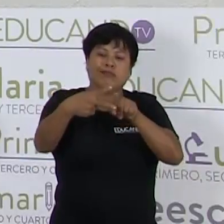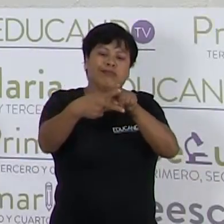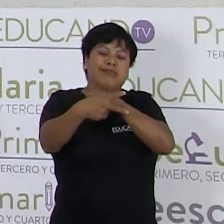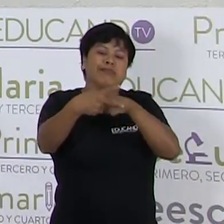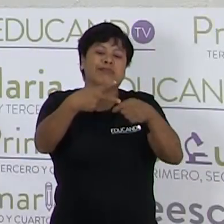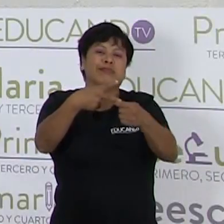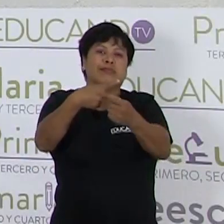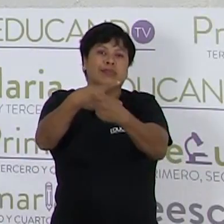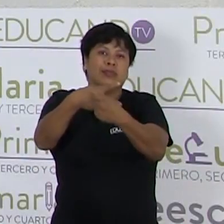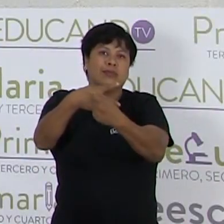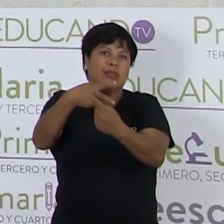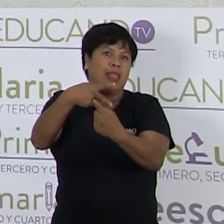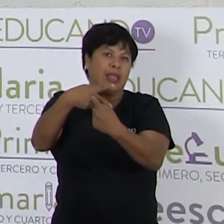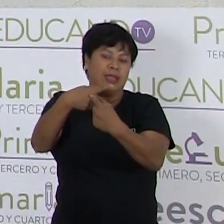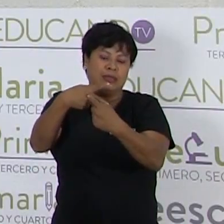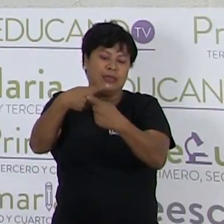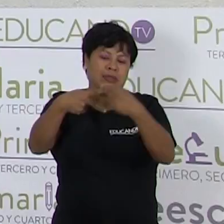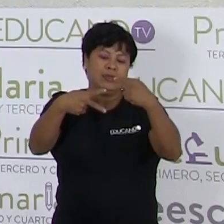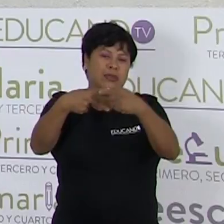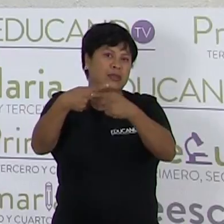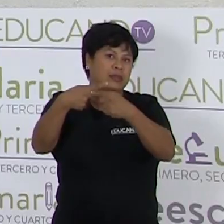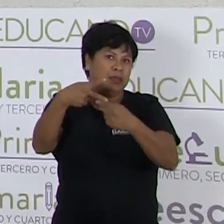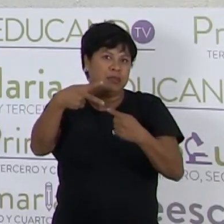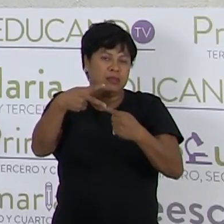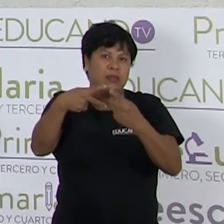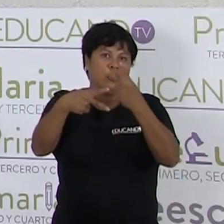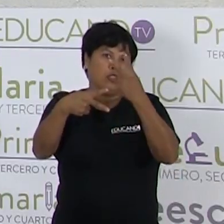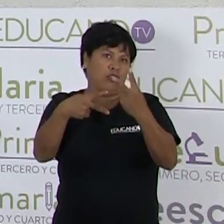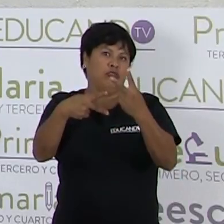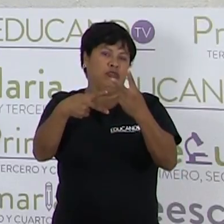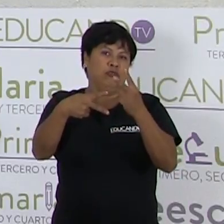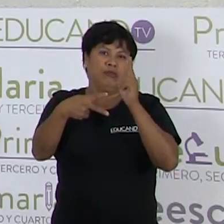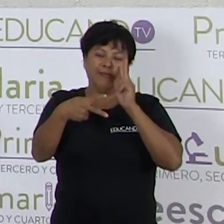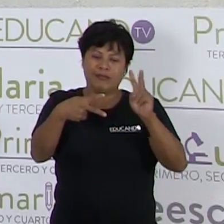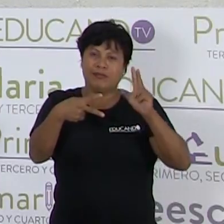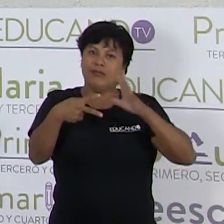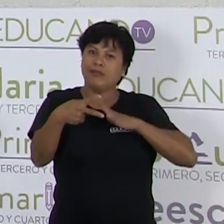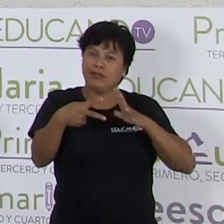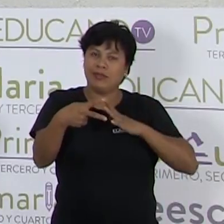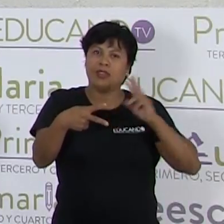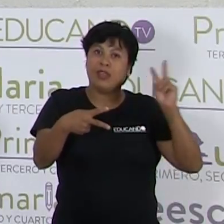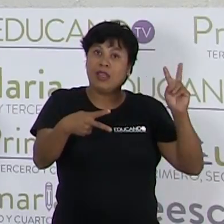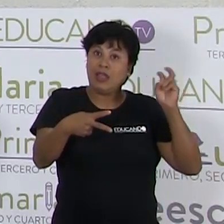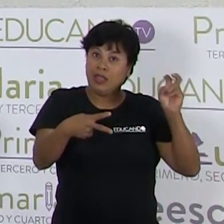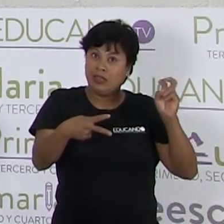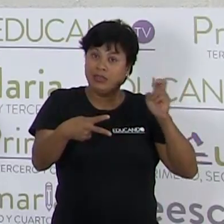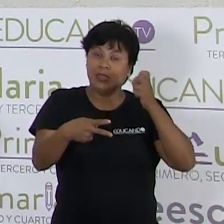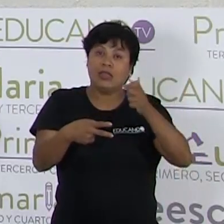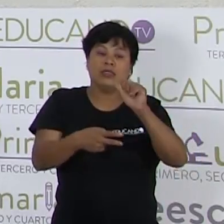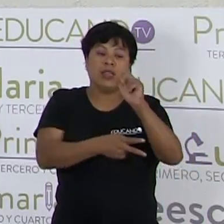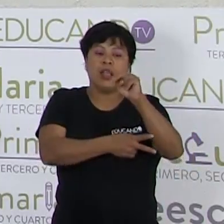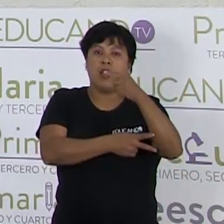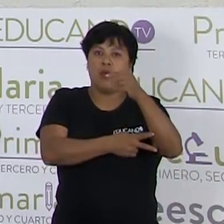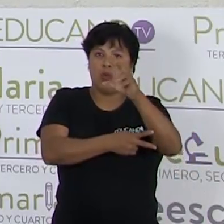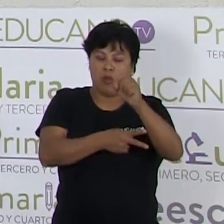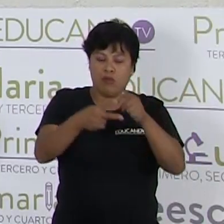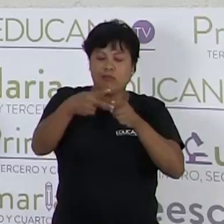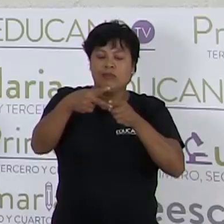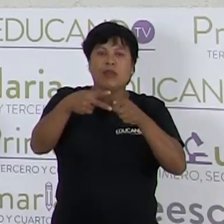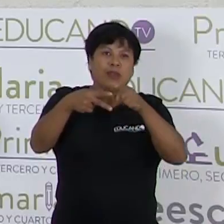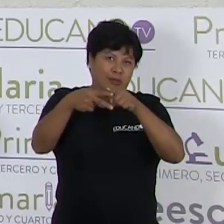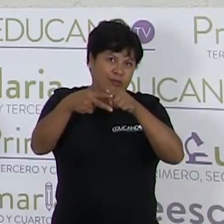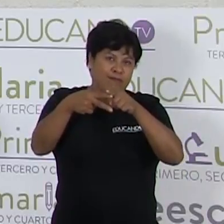este caso, si marcamos dos líneas así, aquí estamos marcando un ángulo. ¿Sí lo